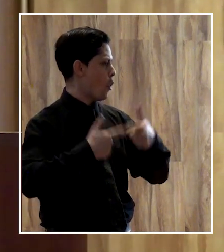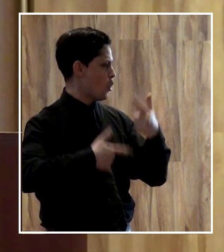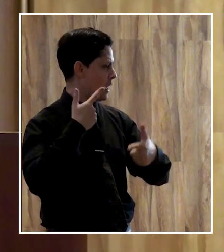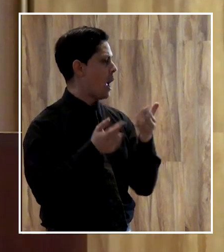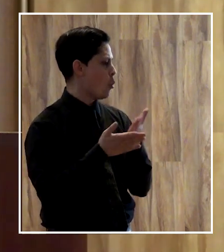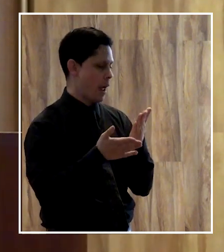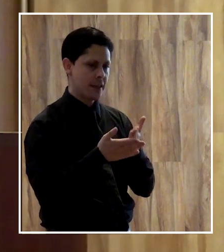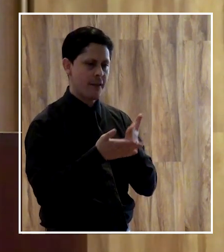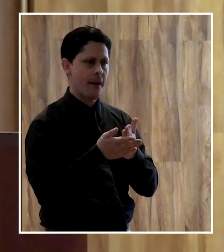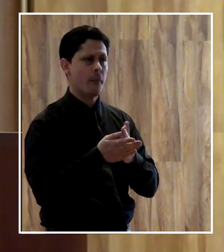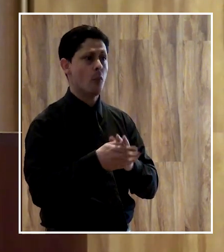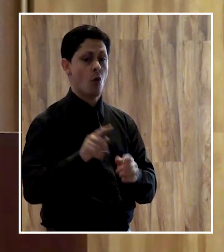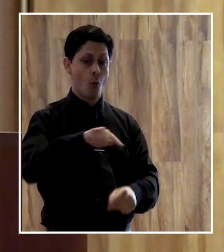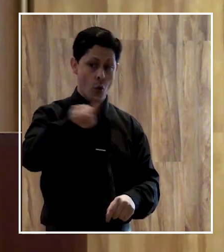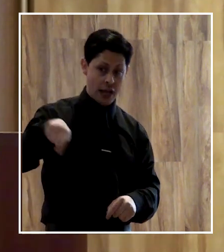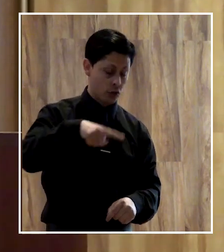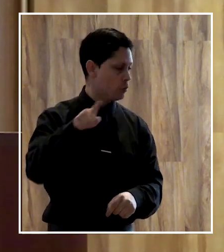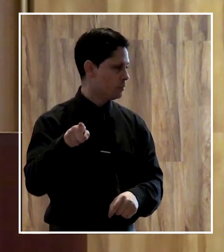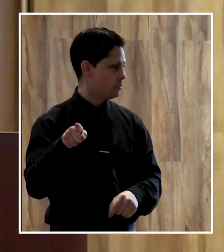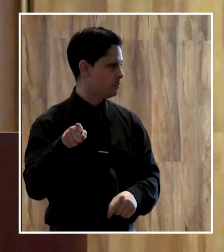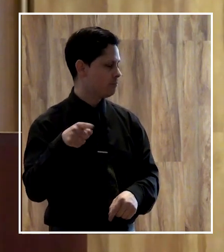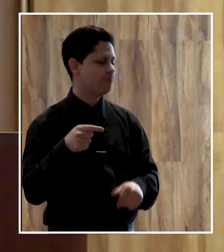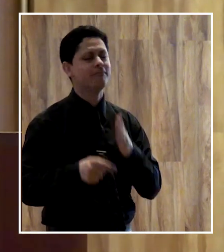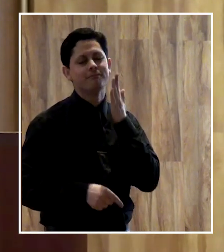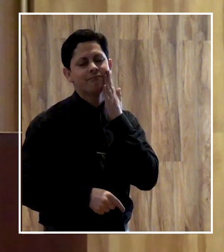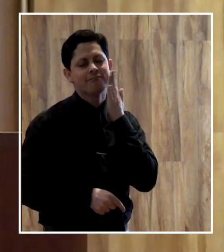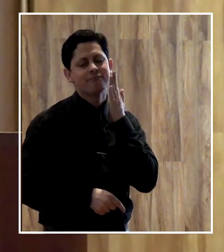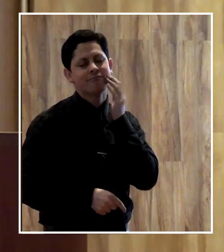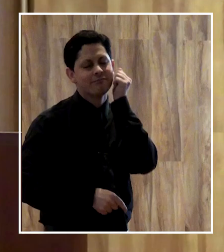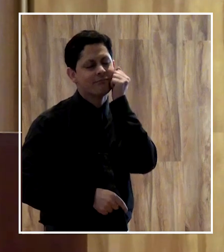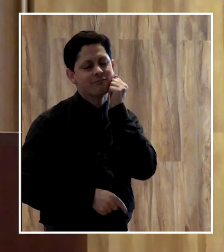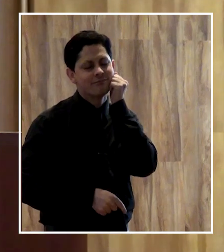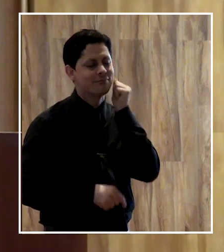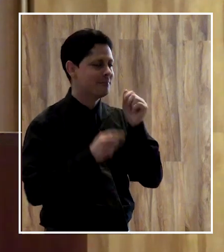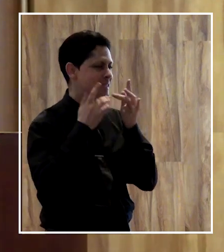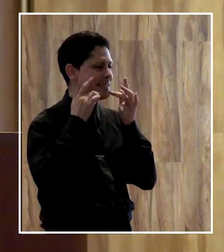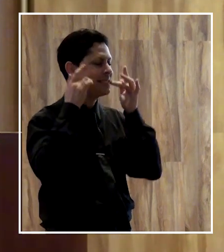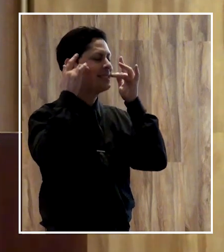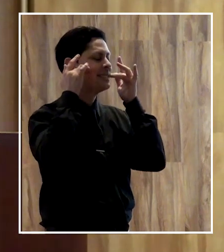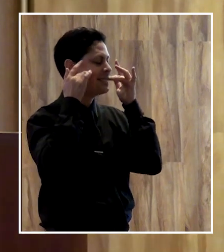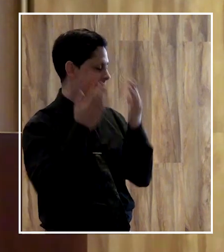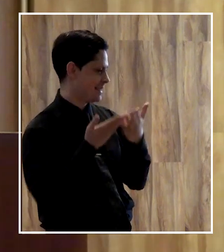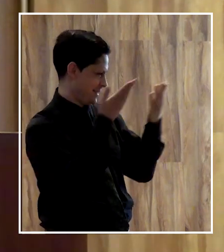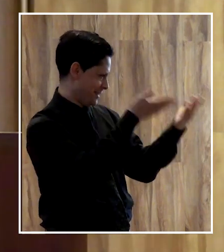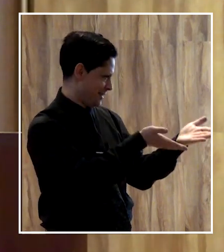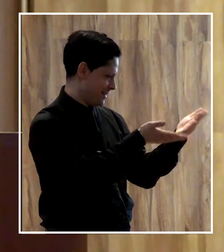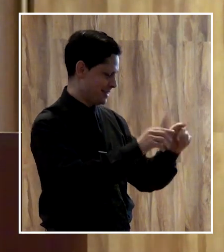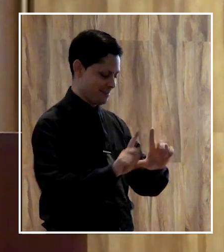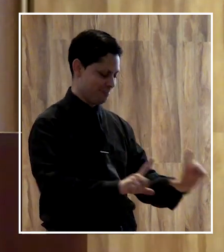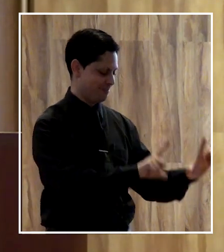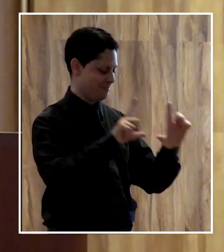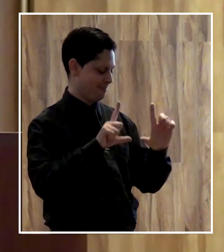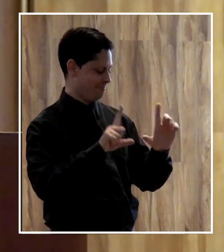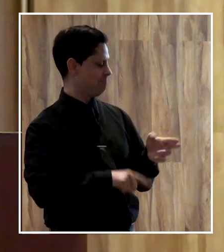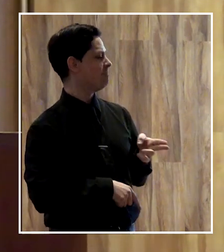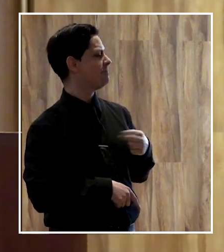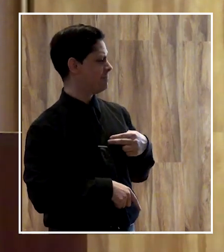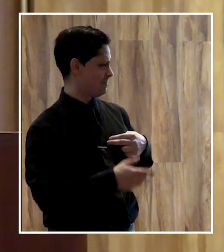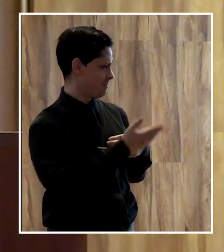políticas educativas, muchos de ellos han enviado todo su cariño, su saludo, su alegría por este